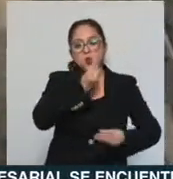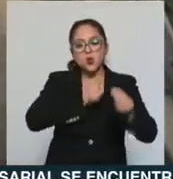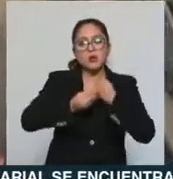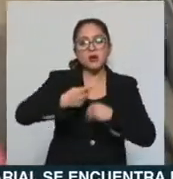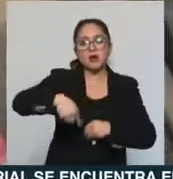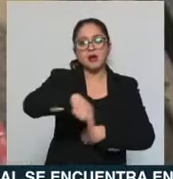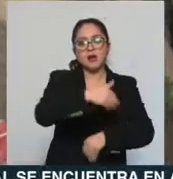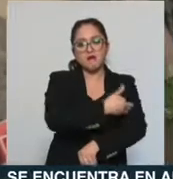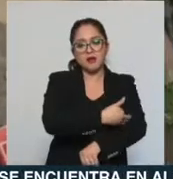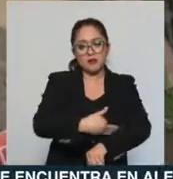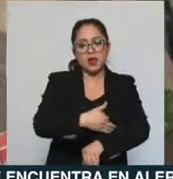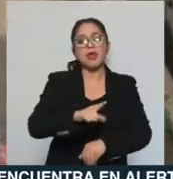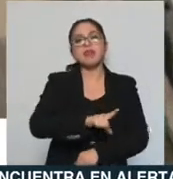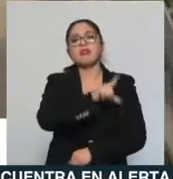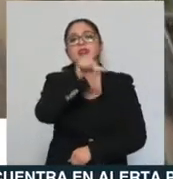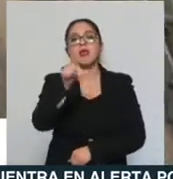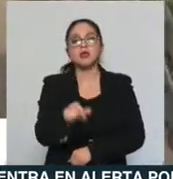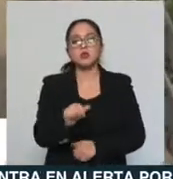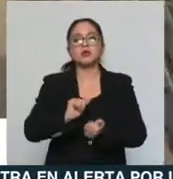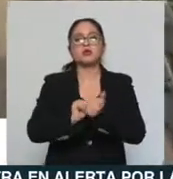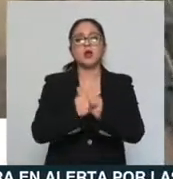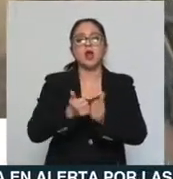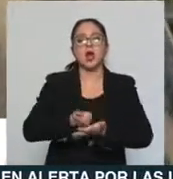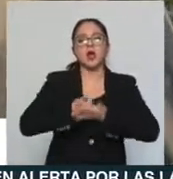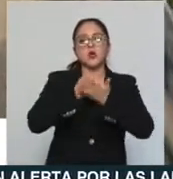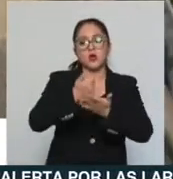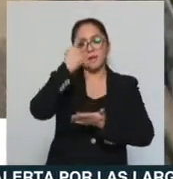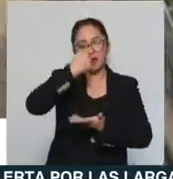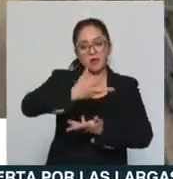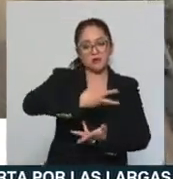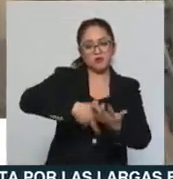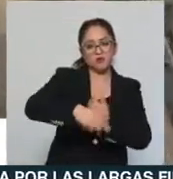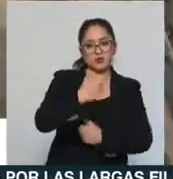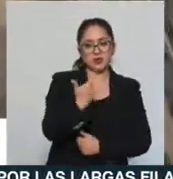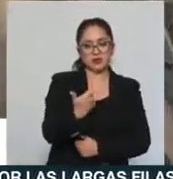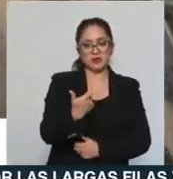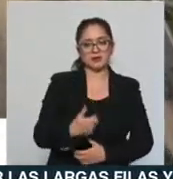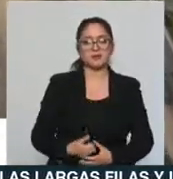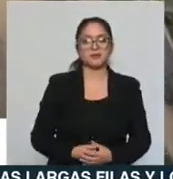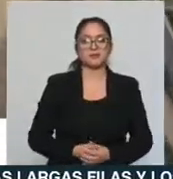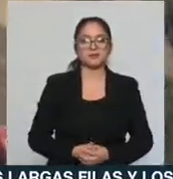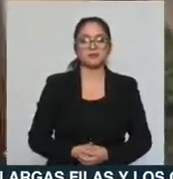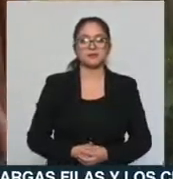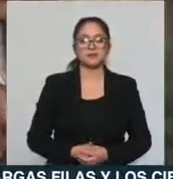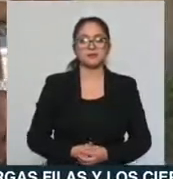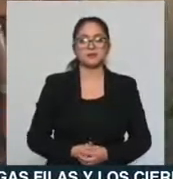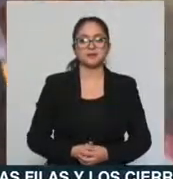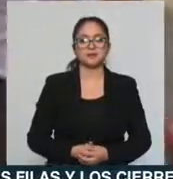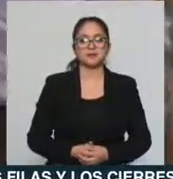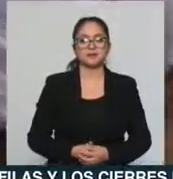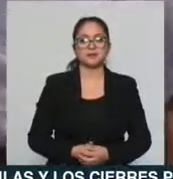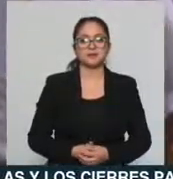a la par le permite respirar a su economía. Con imágenes de Andrés Brito, Mariana Sánchez, 21 Noticias.